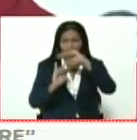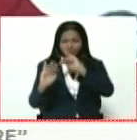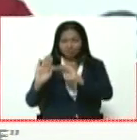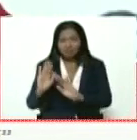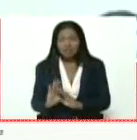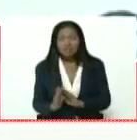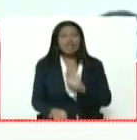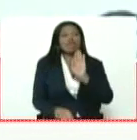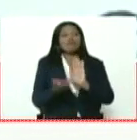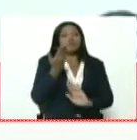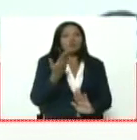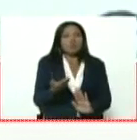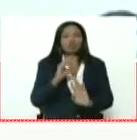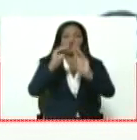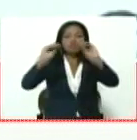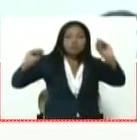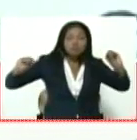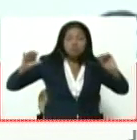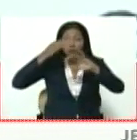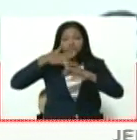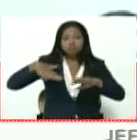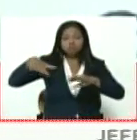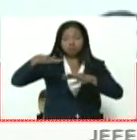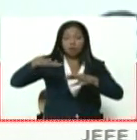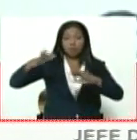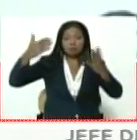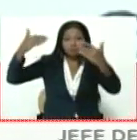Muy importante, y le hago un llamado a todo el país.